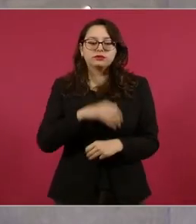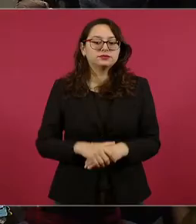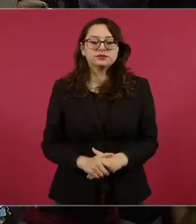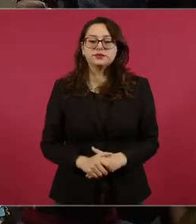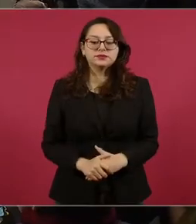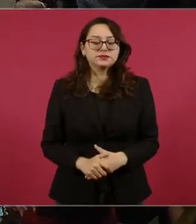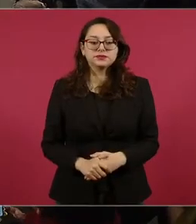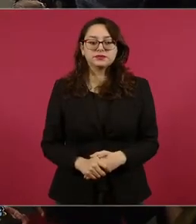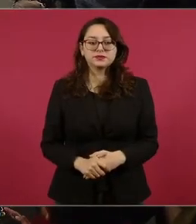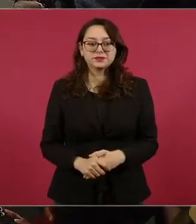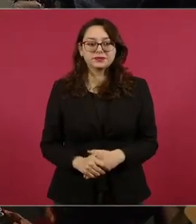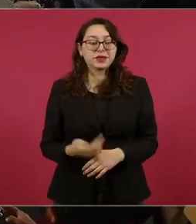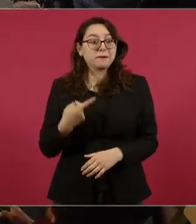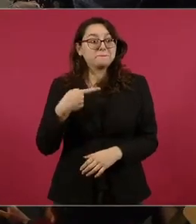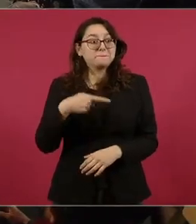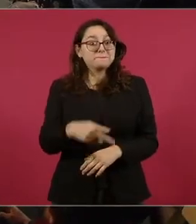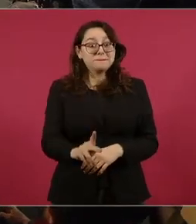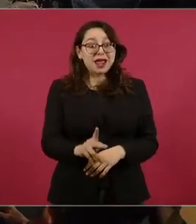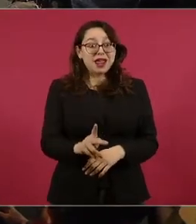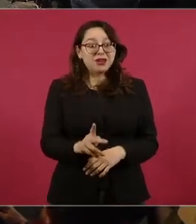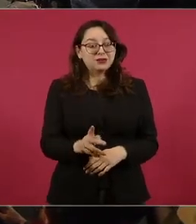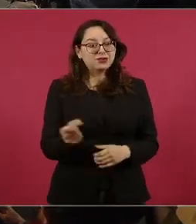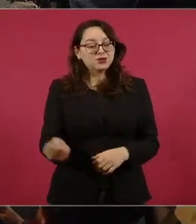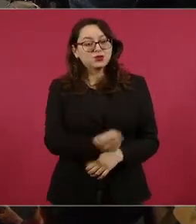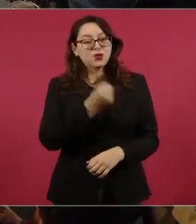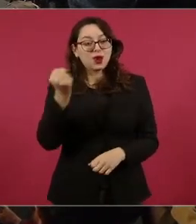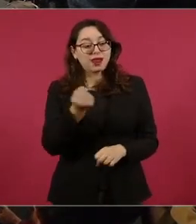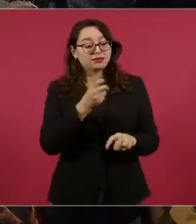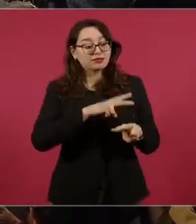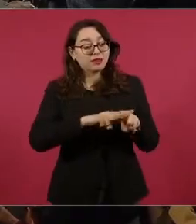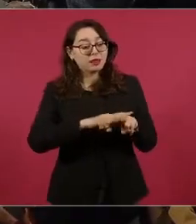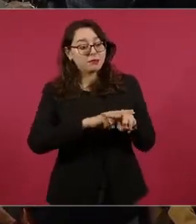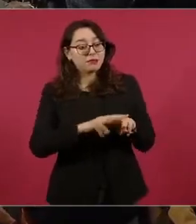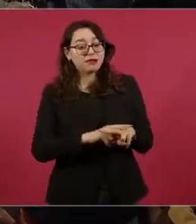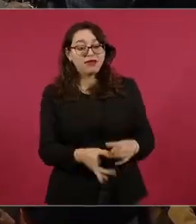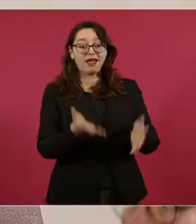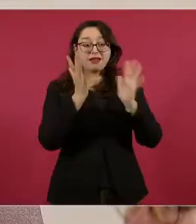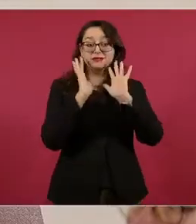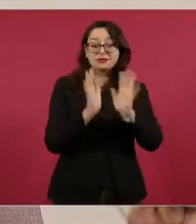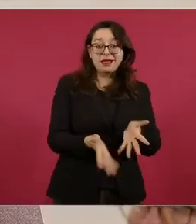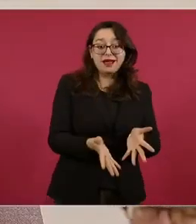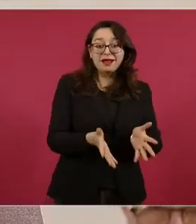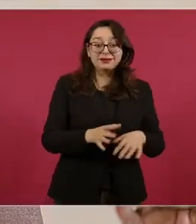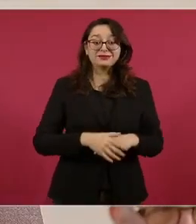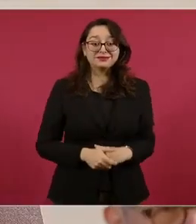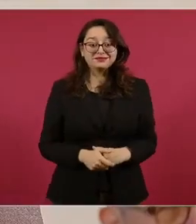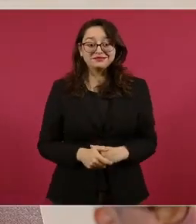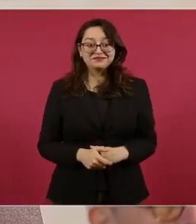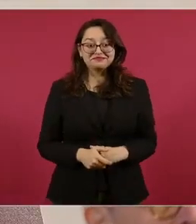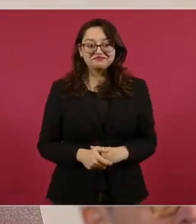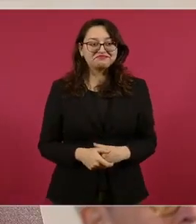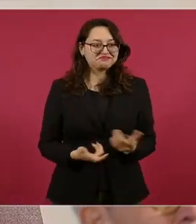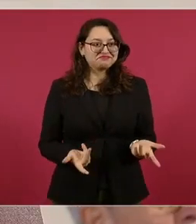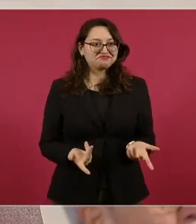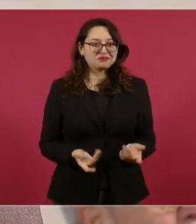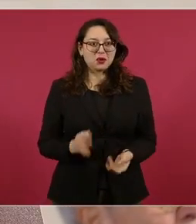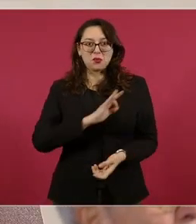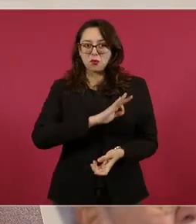no pero ya como está el derecho debía es una